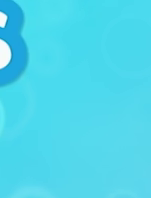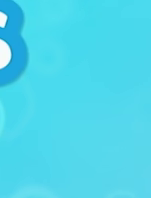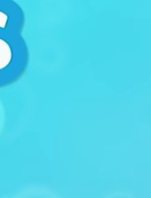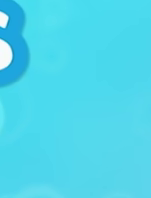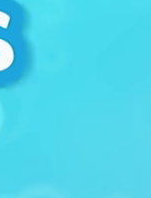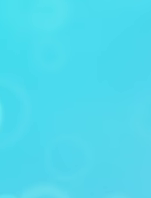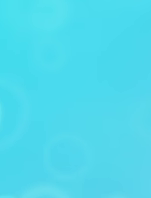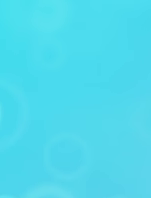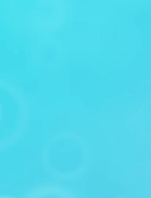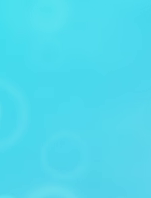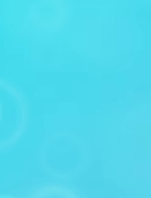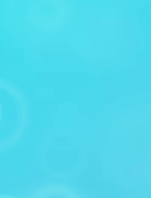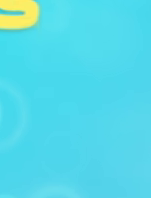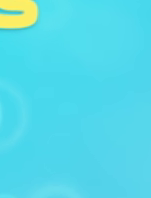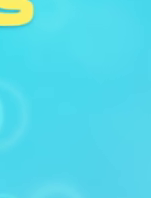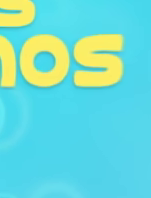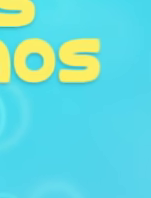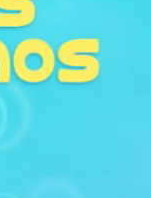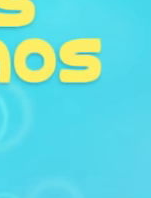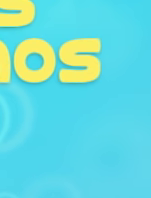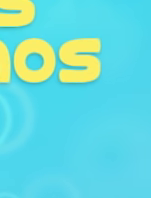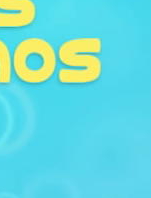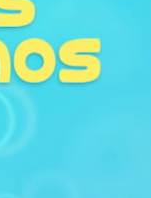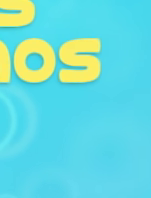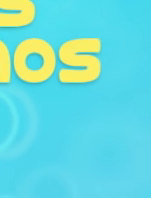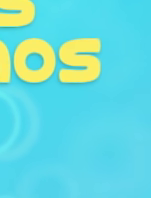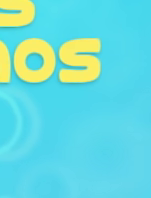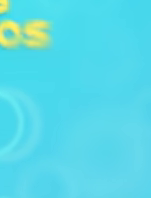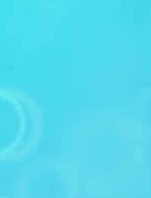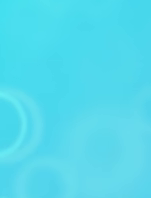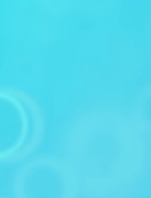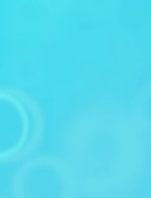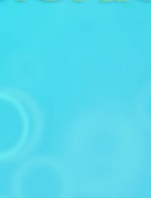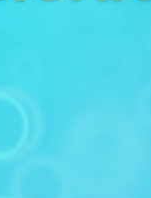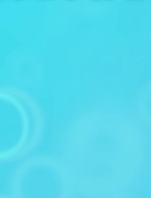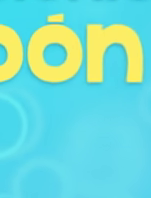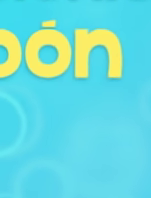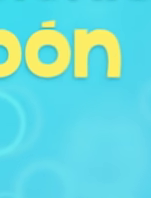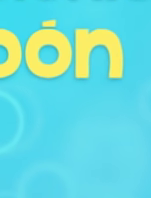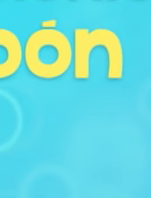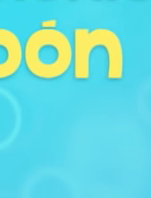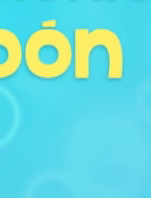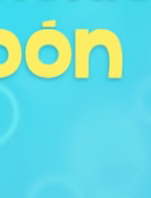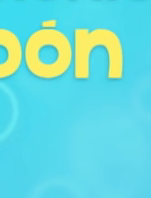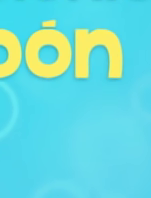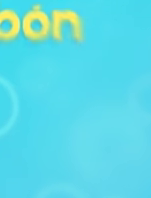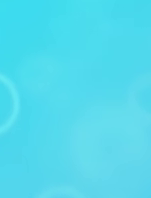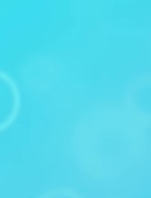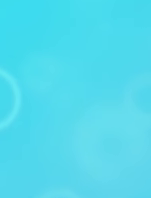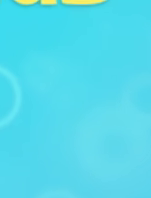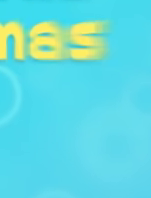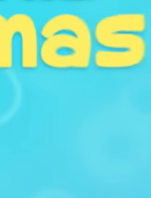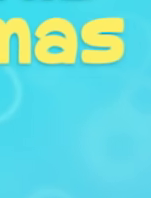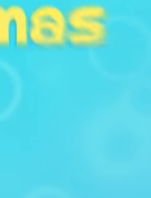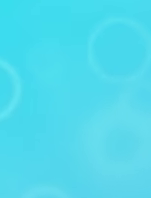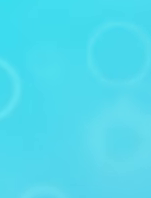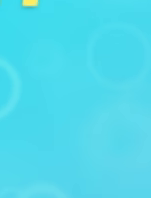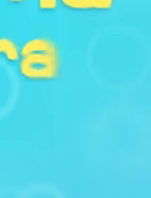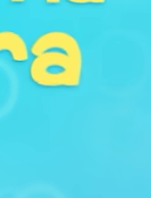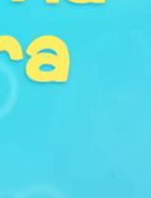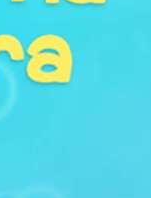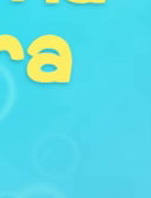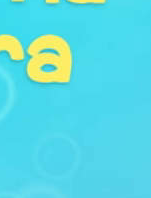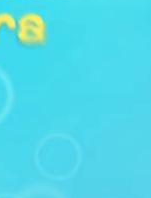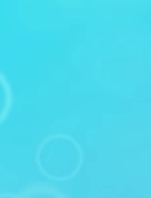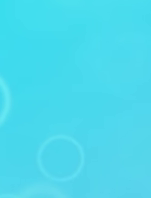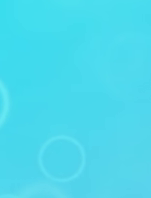hacerlo correctamente. Moja tus manos. Usa suficiente jabón. Frota tus palmas una